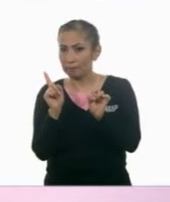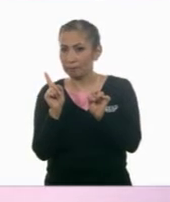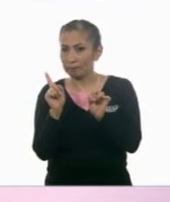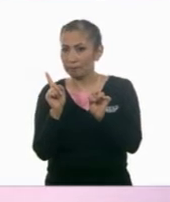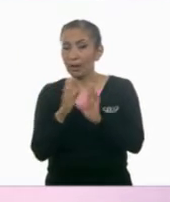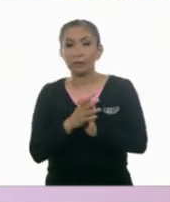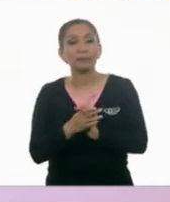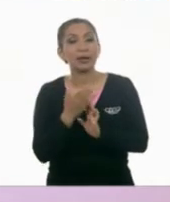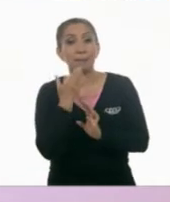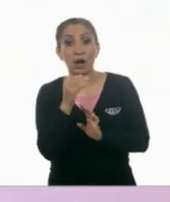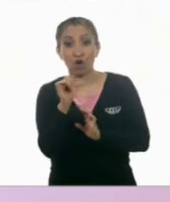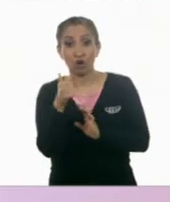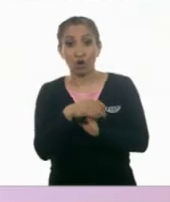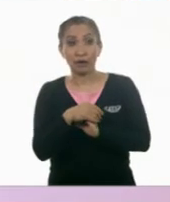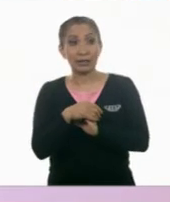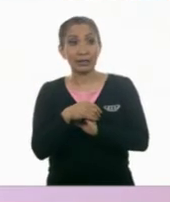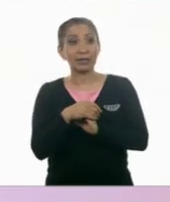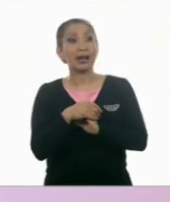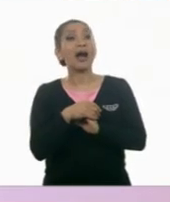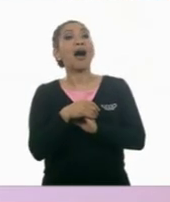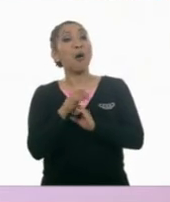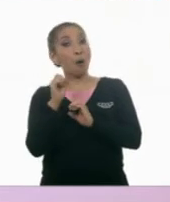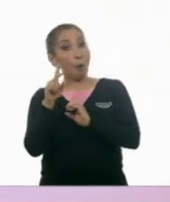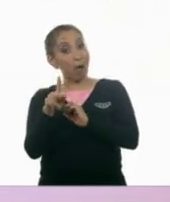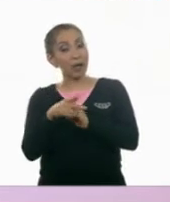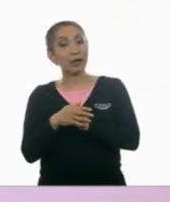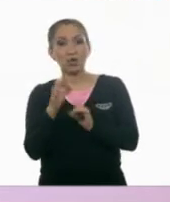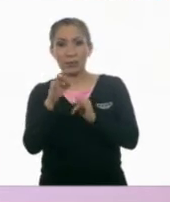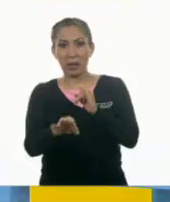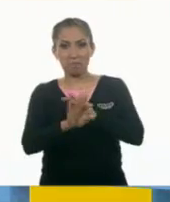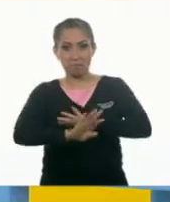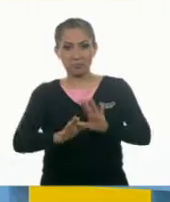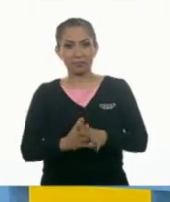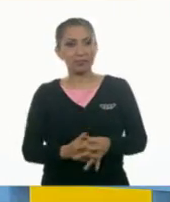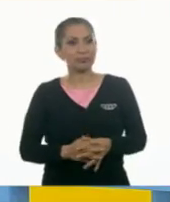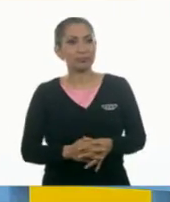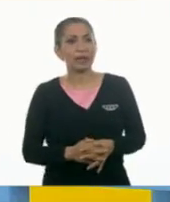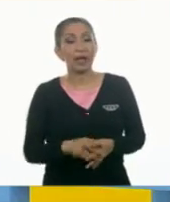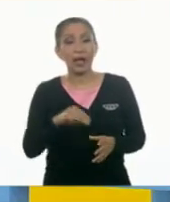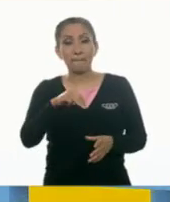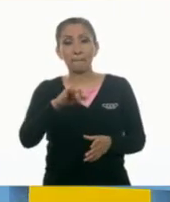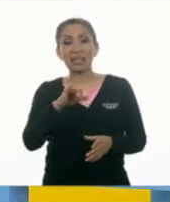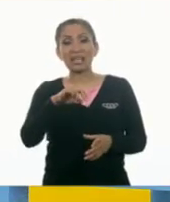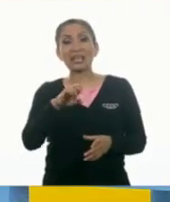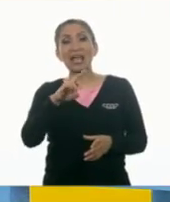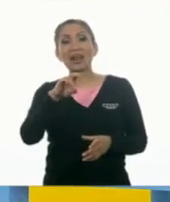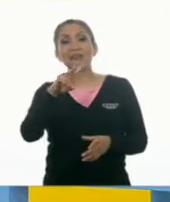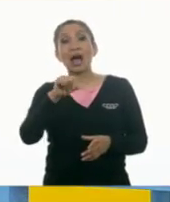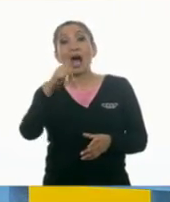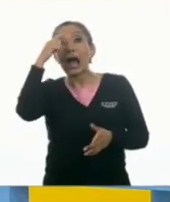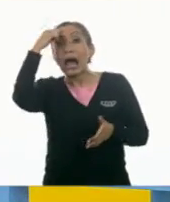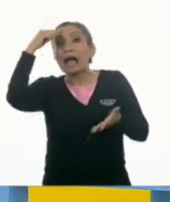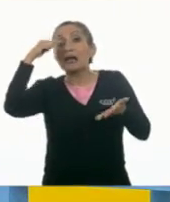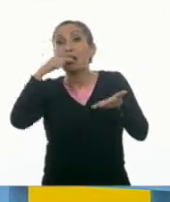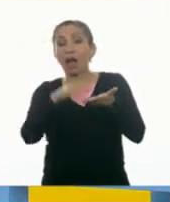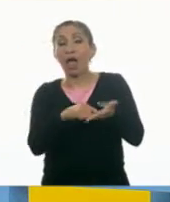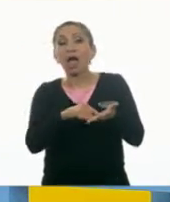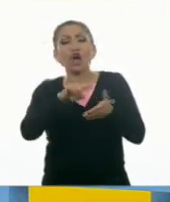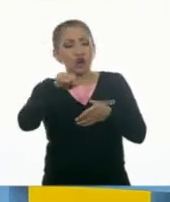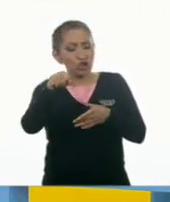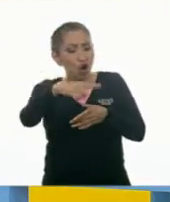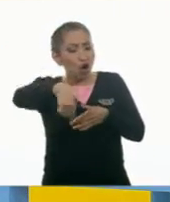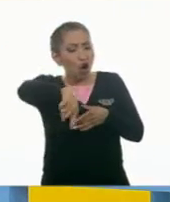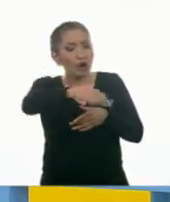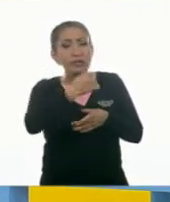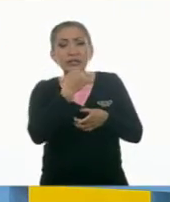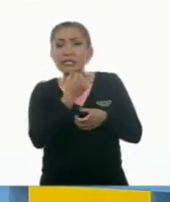sí. Muy bien. ¿Tenemos otra? Sí, tenemos la última. Minerva cree que son